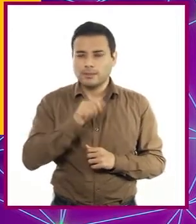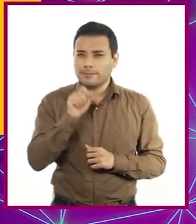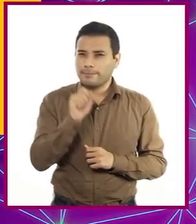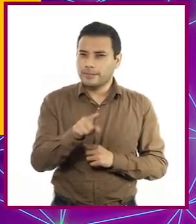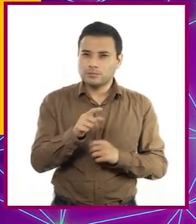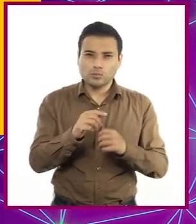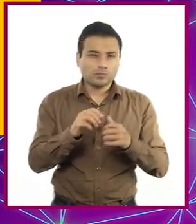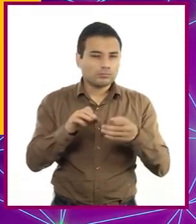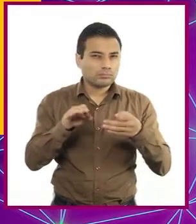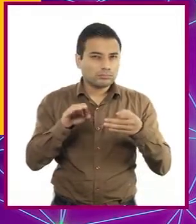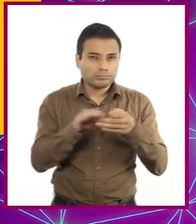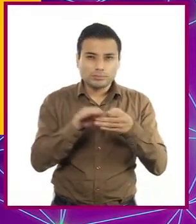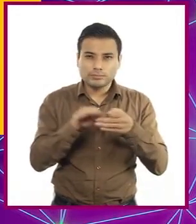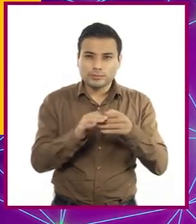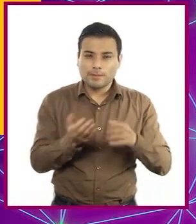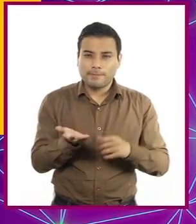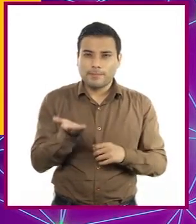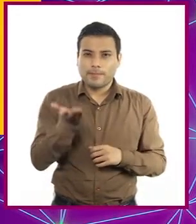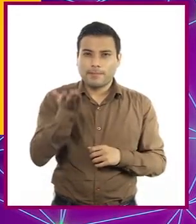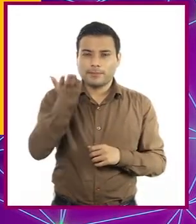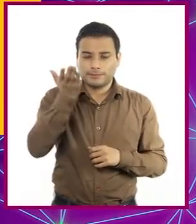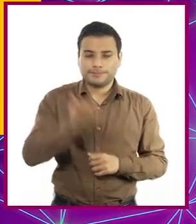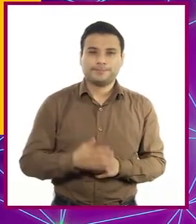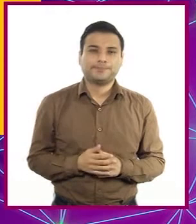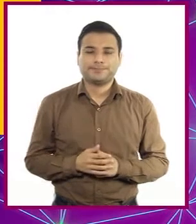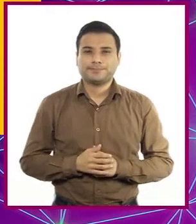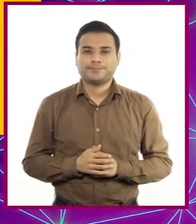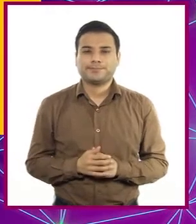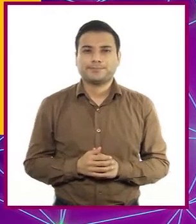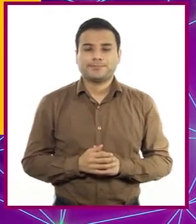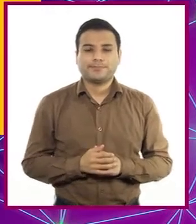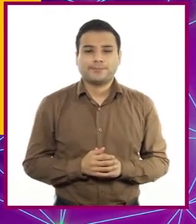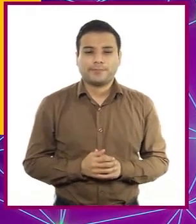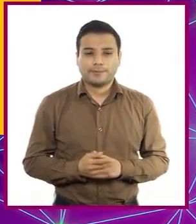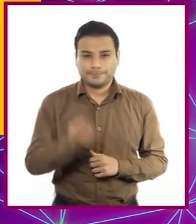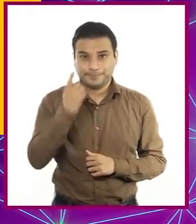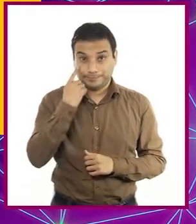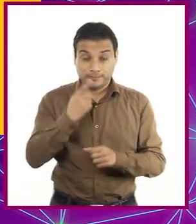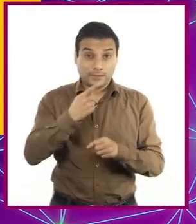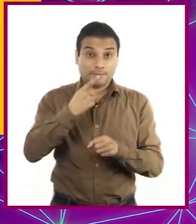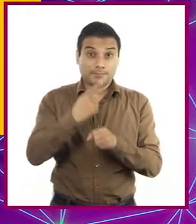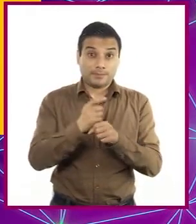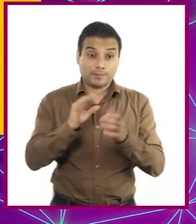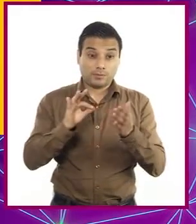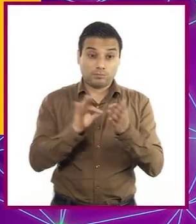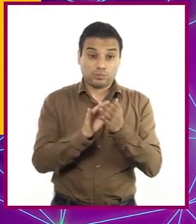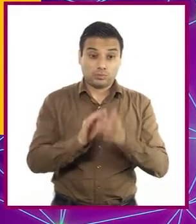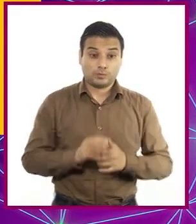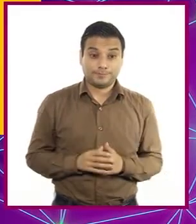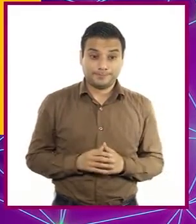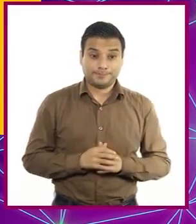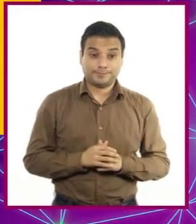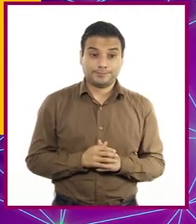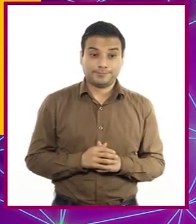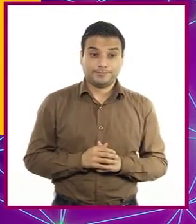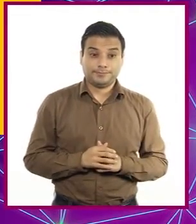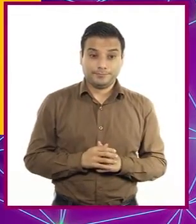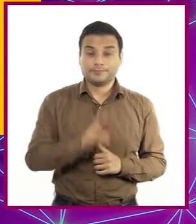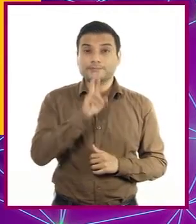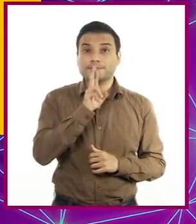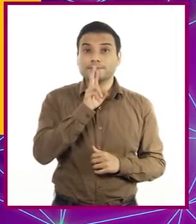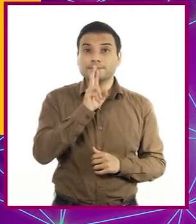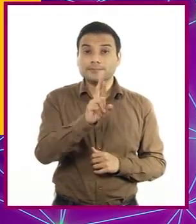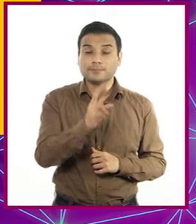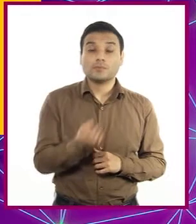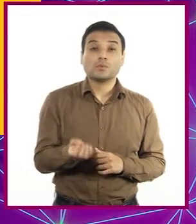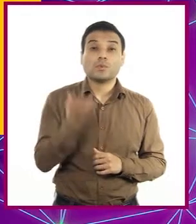es directamente proporcional. En la primera coordenada, el cociente del valor de y entre el valor de